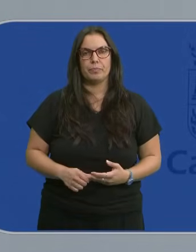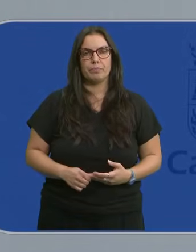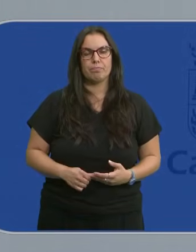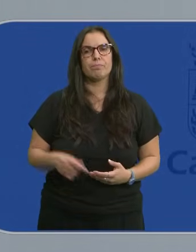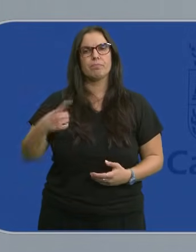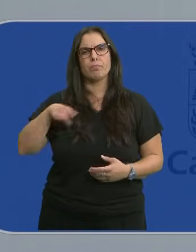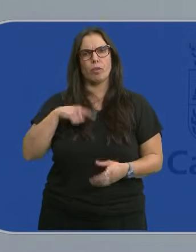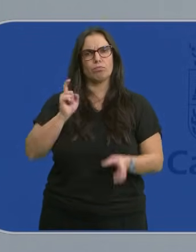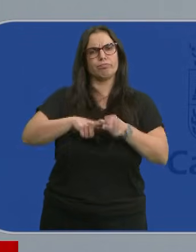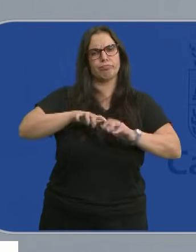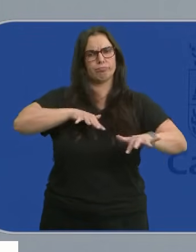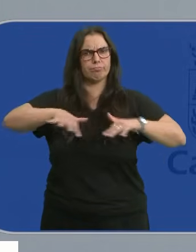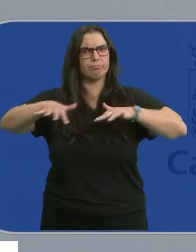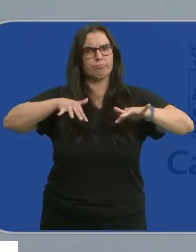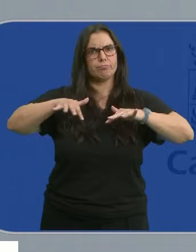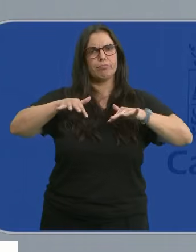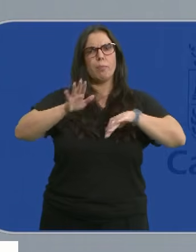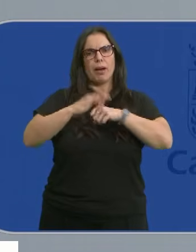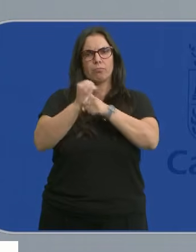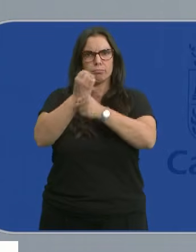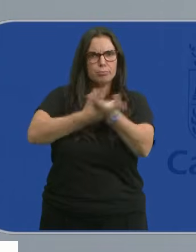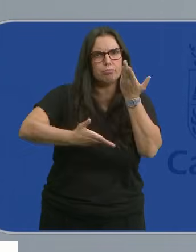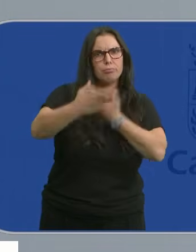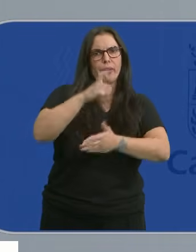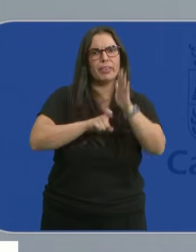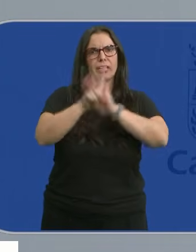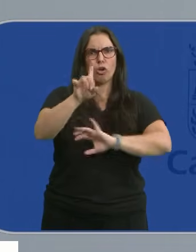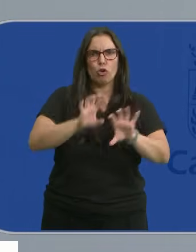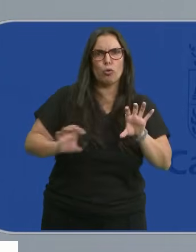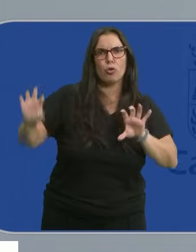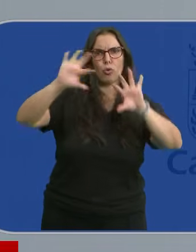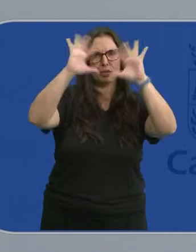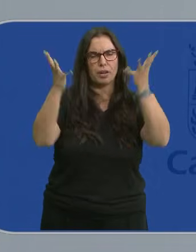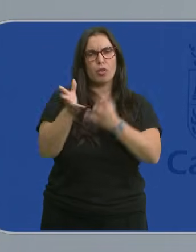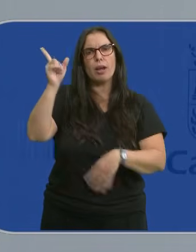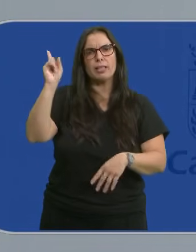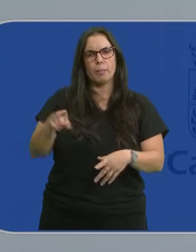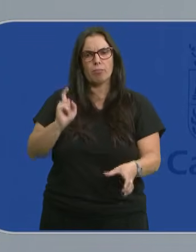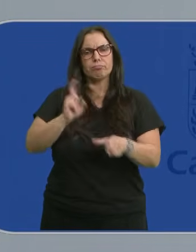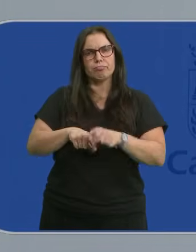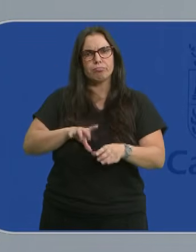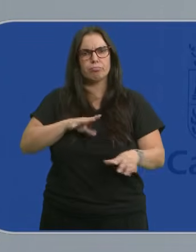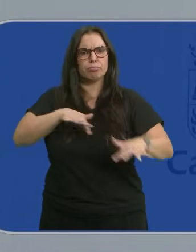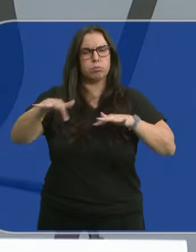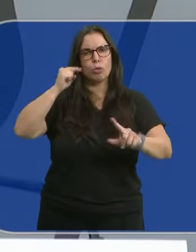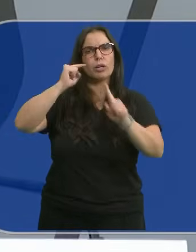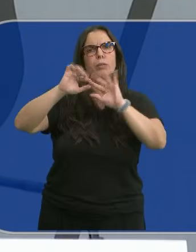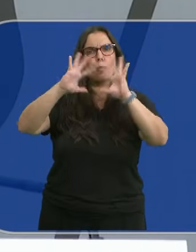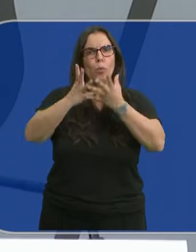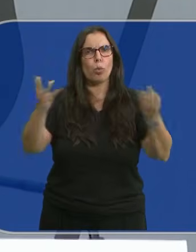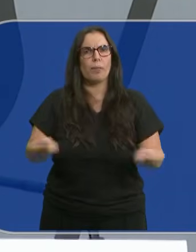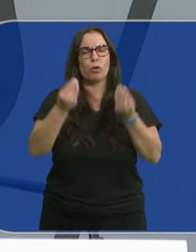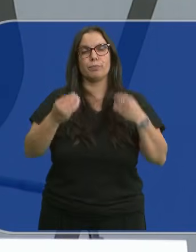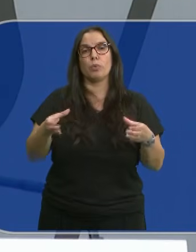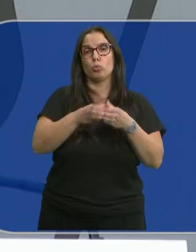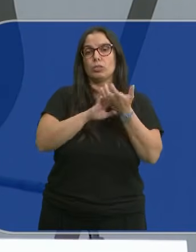Una implicación activa en la cooperación para el desarrollo internacional, una implicación en lograr un mundo mejor. La Junta de